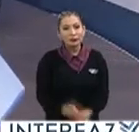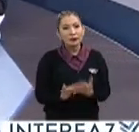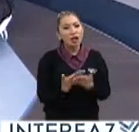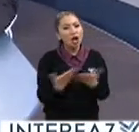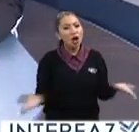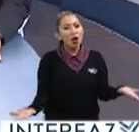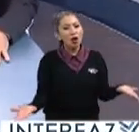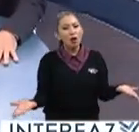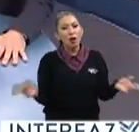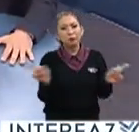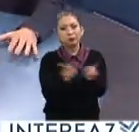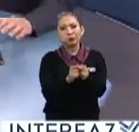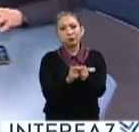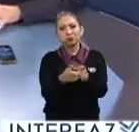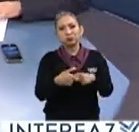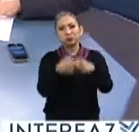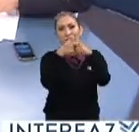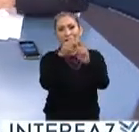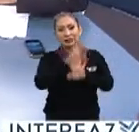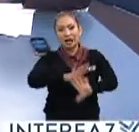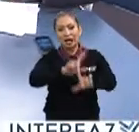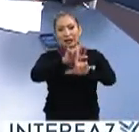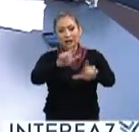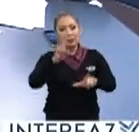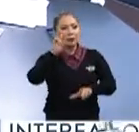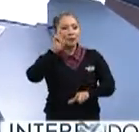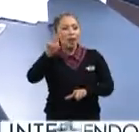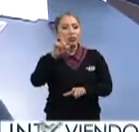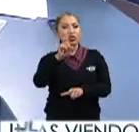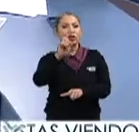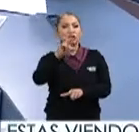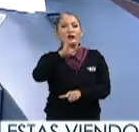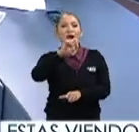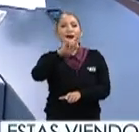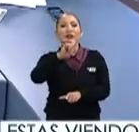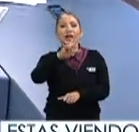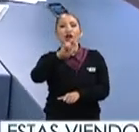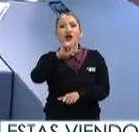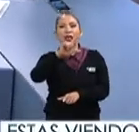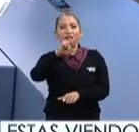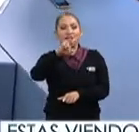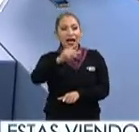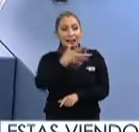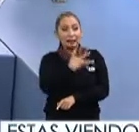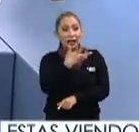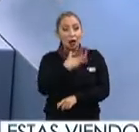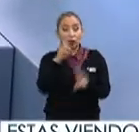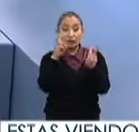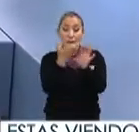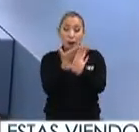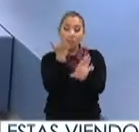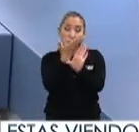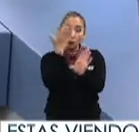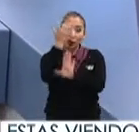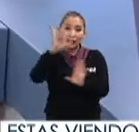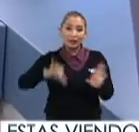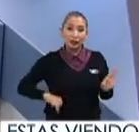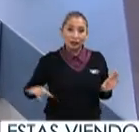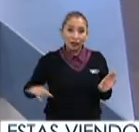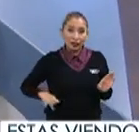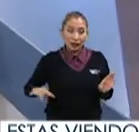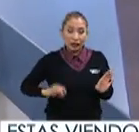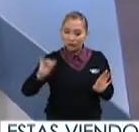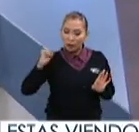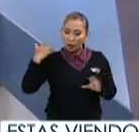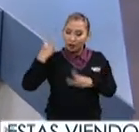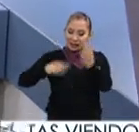Vamos a hacer una breve pausa, ya está listo, como lo pueden ver el doctor Javier Oliva, quien tendrá un tema muy interesante. Acaba de